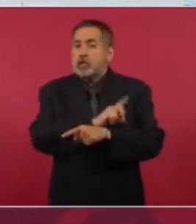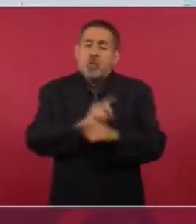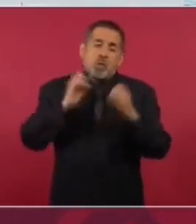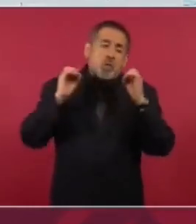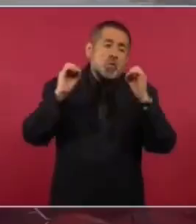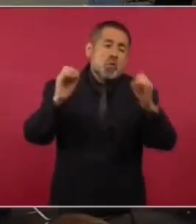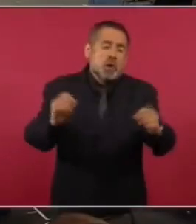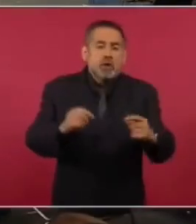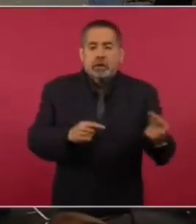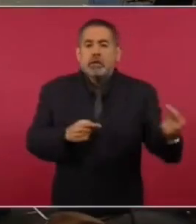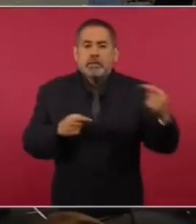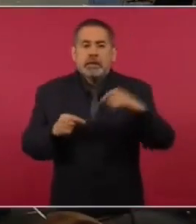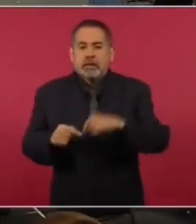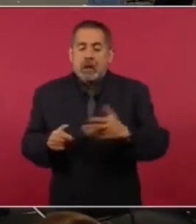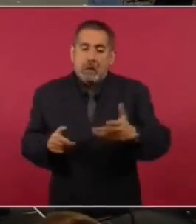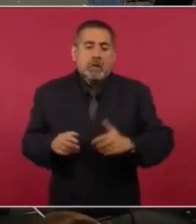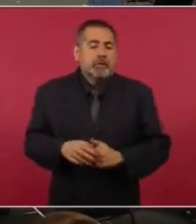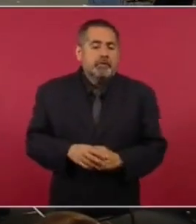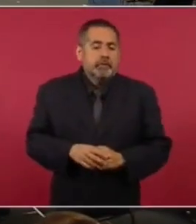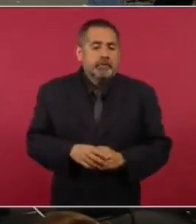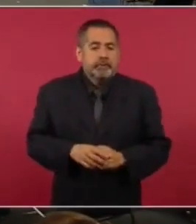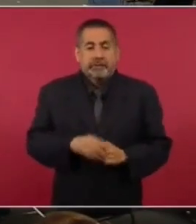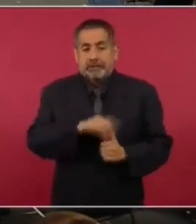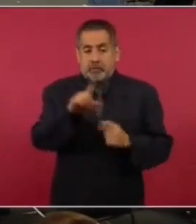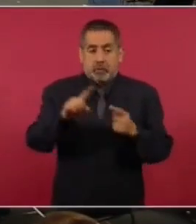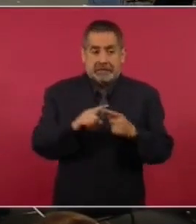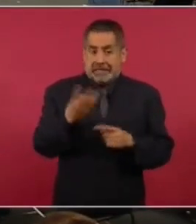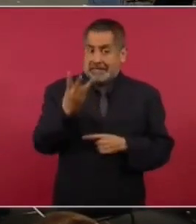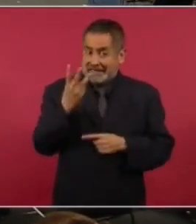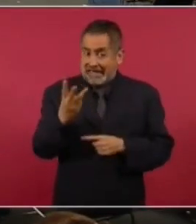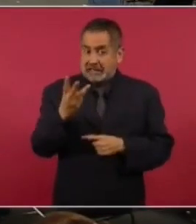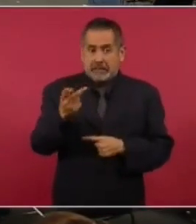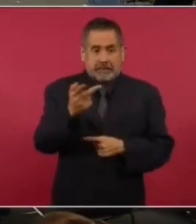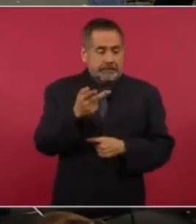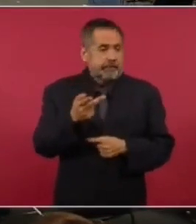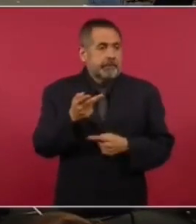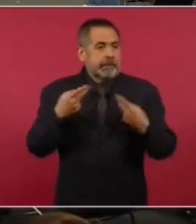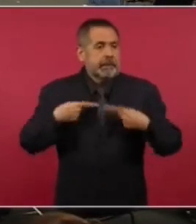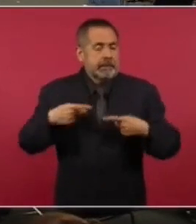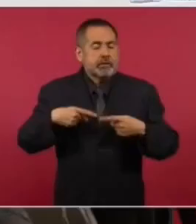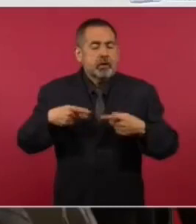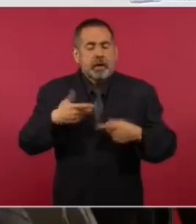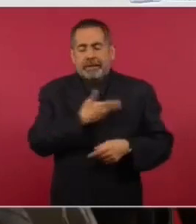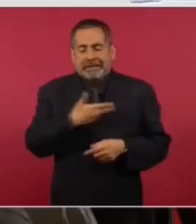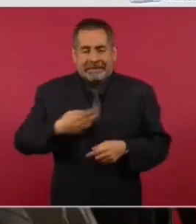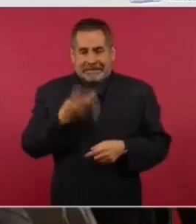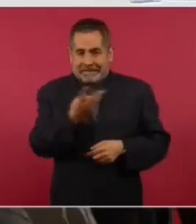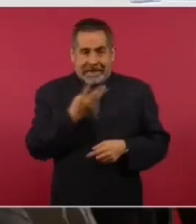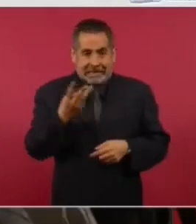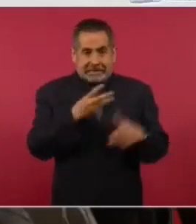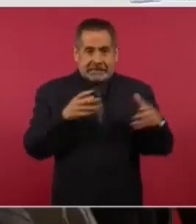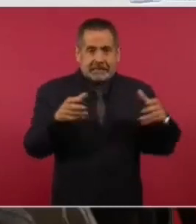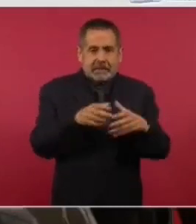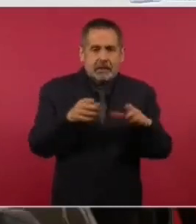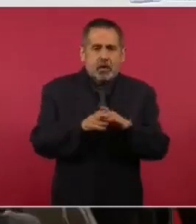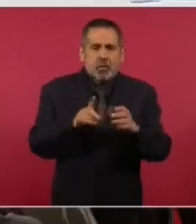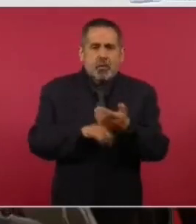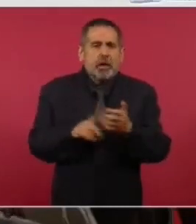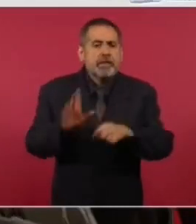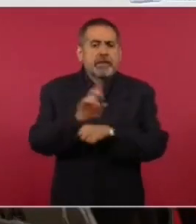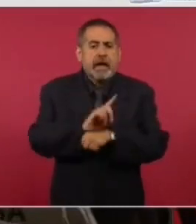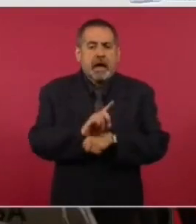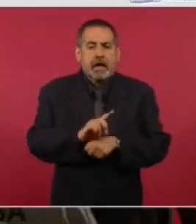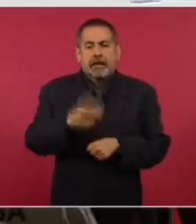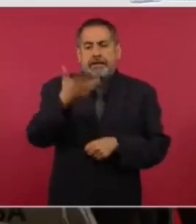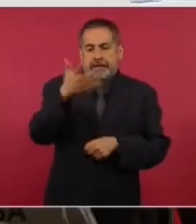años. La reunión trilateral, que paso a describir un poco más adelante, como ya dije, se lleva a